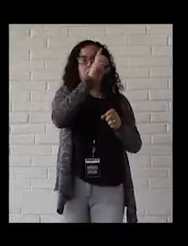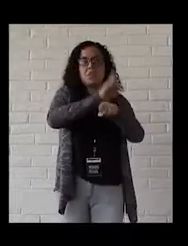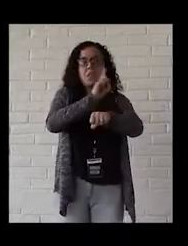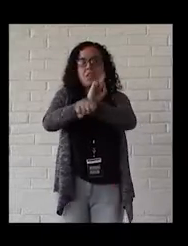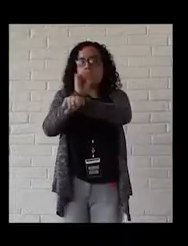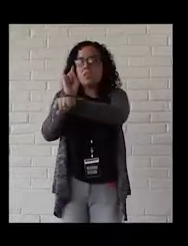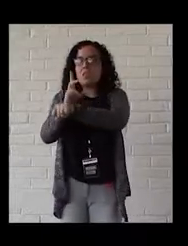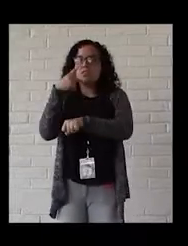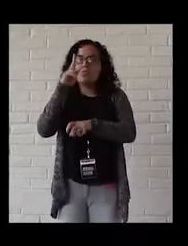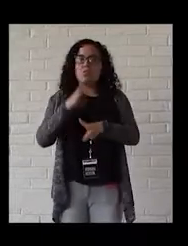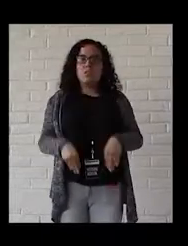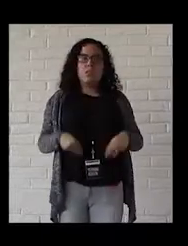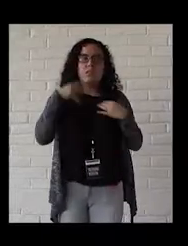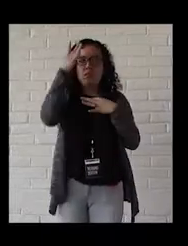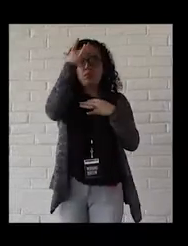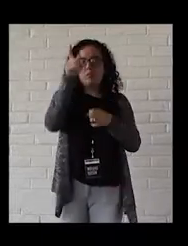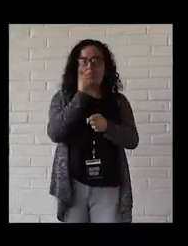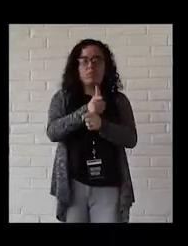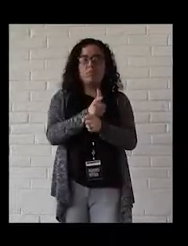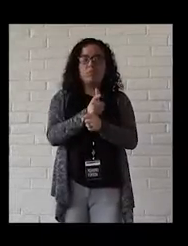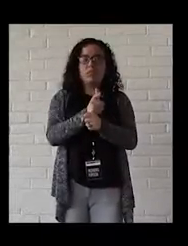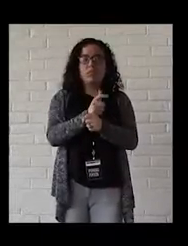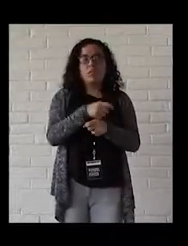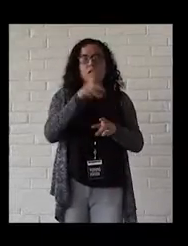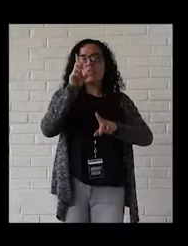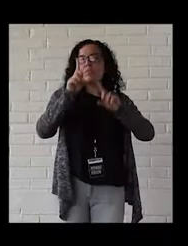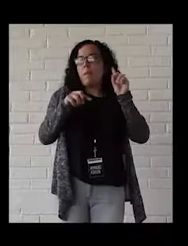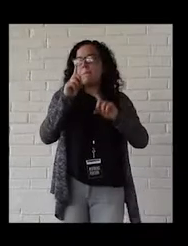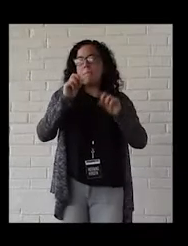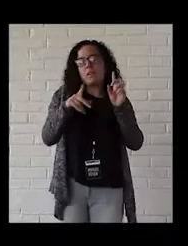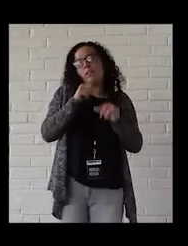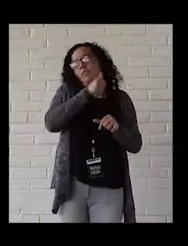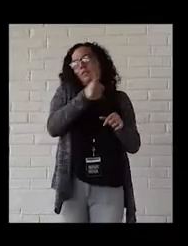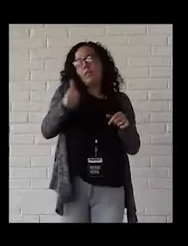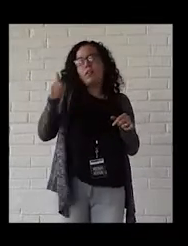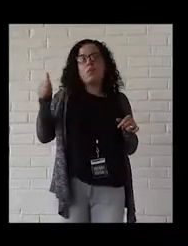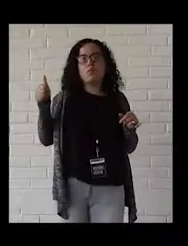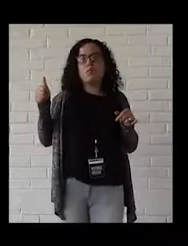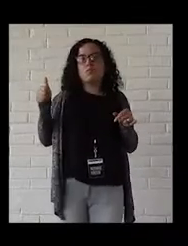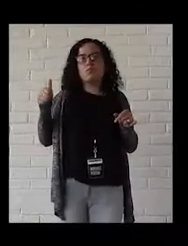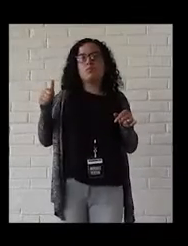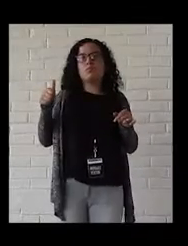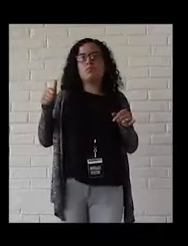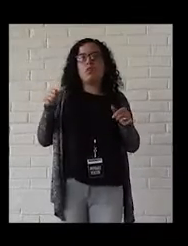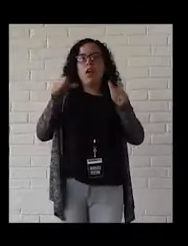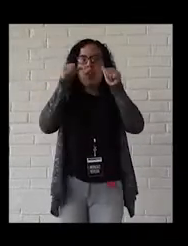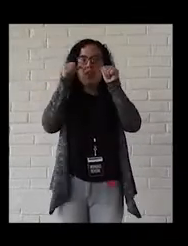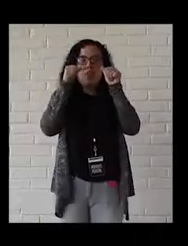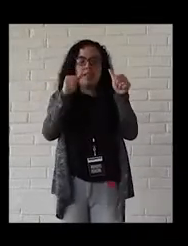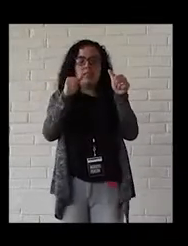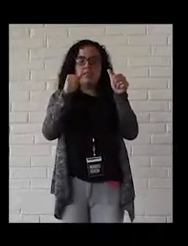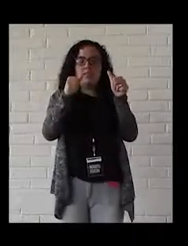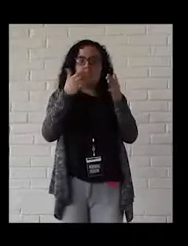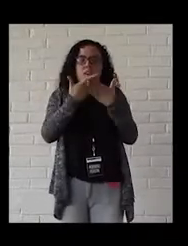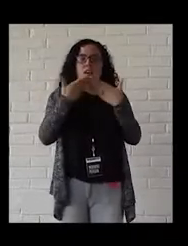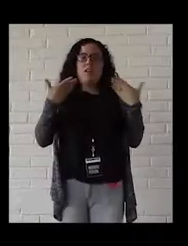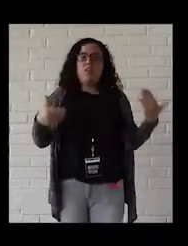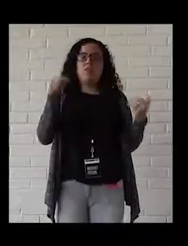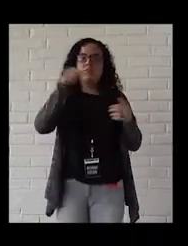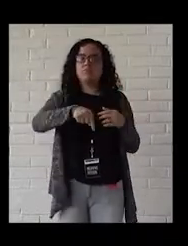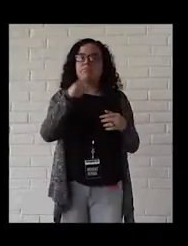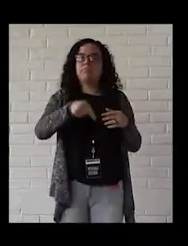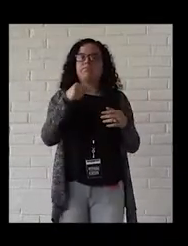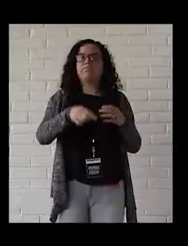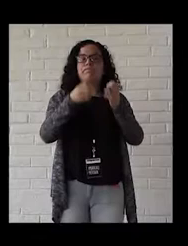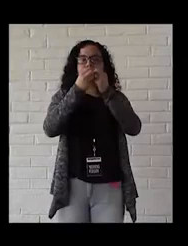cotidiana. Ahora ya depende de cada uno de nosotros, que estemos muy atentos, lo más que podamos en el momento presente, para no perdernos